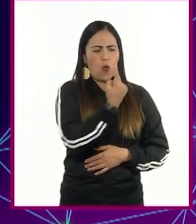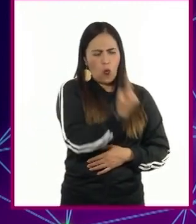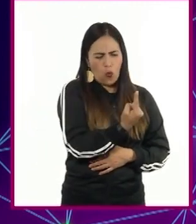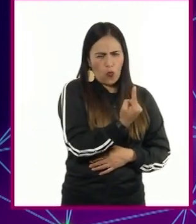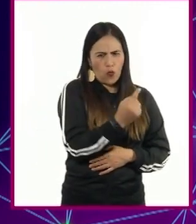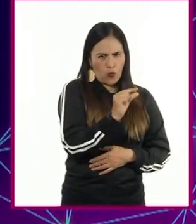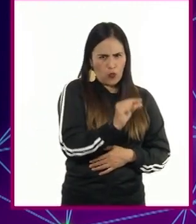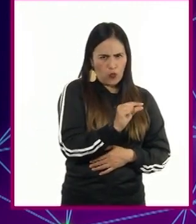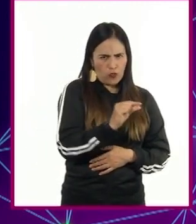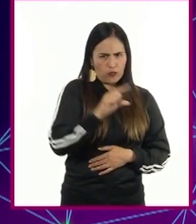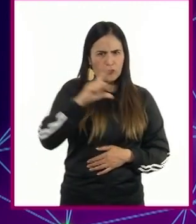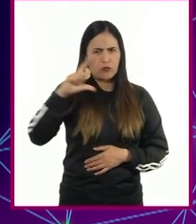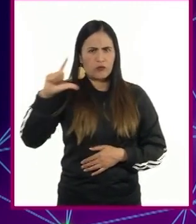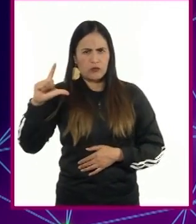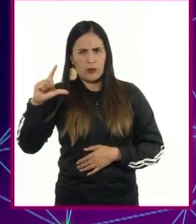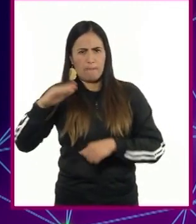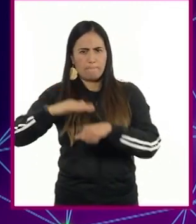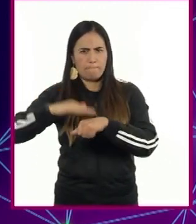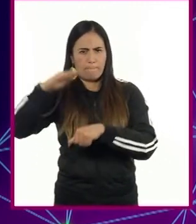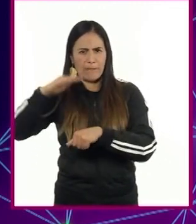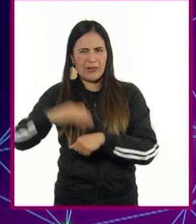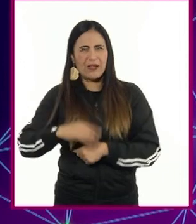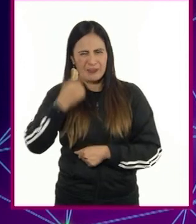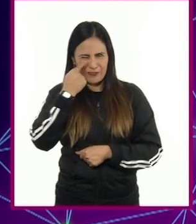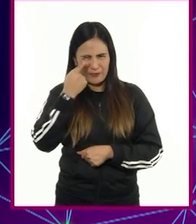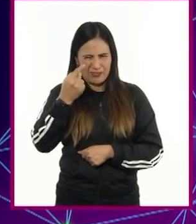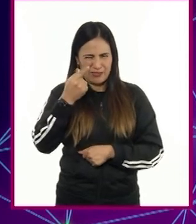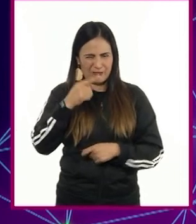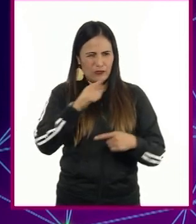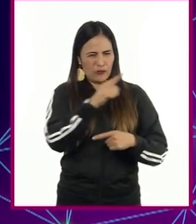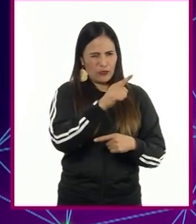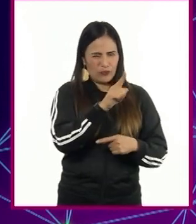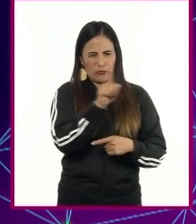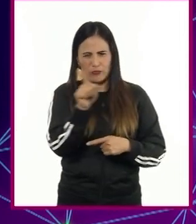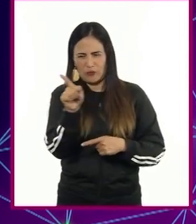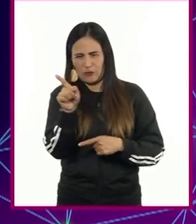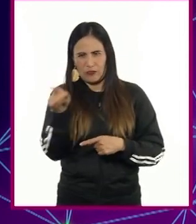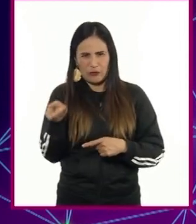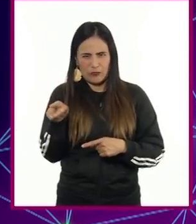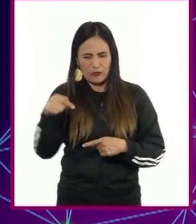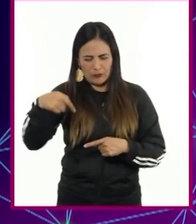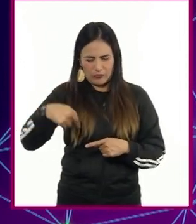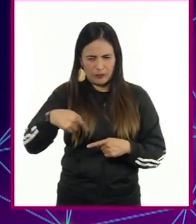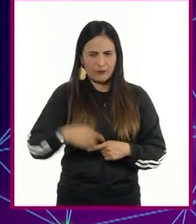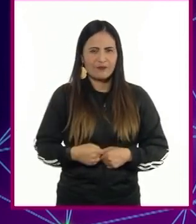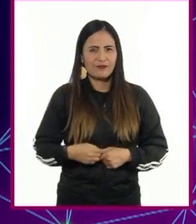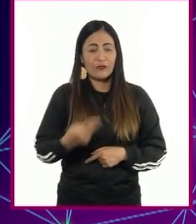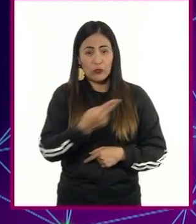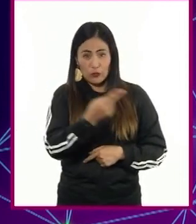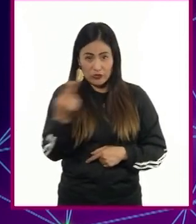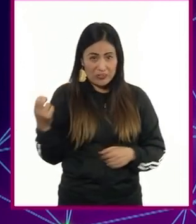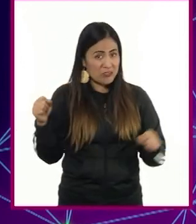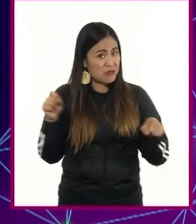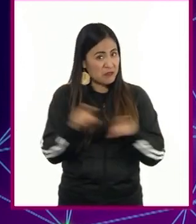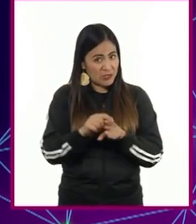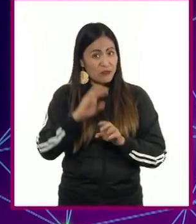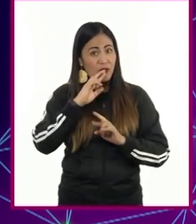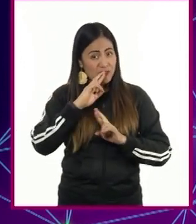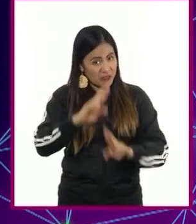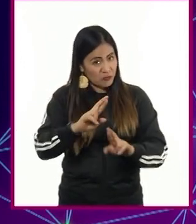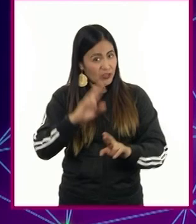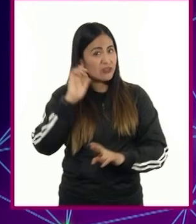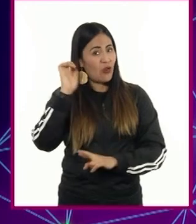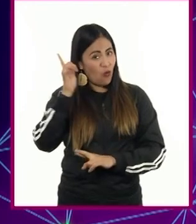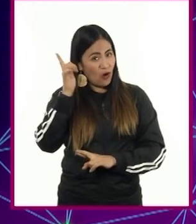mayor, siguiendo el camino que muestran las flechas. Seguramente llegaron a la misma solución, pero si